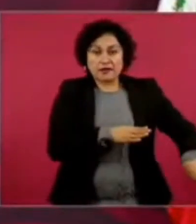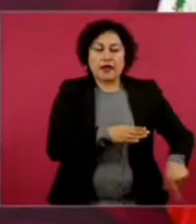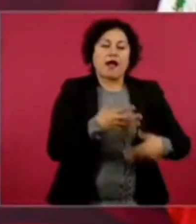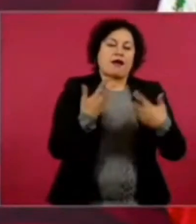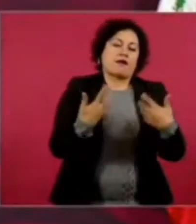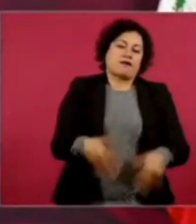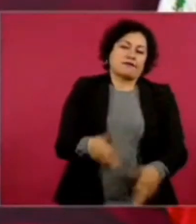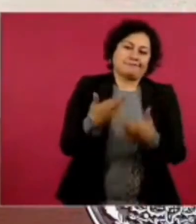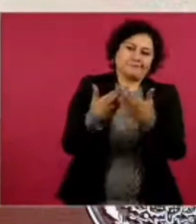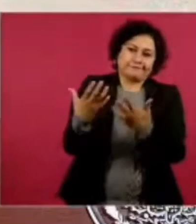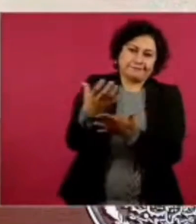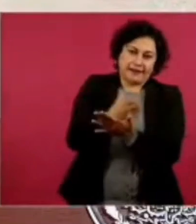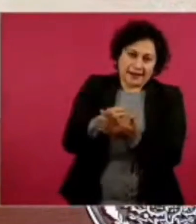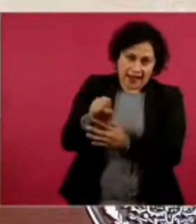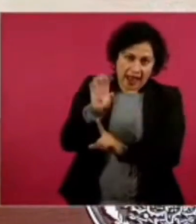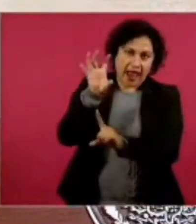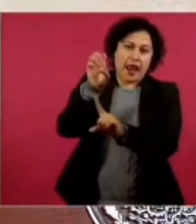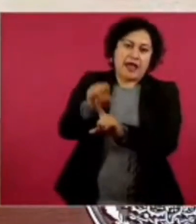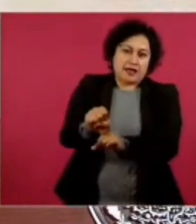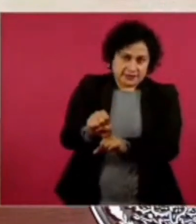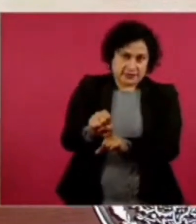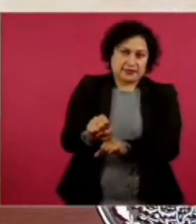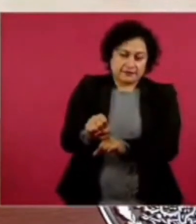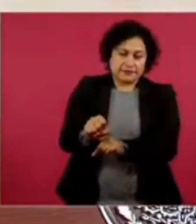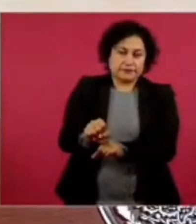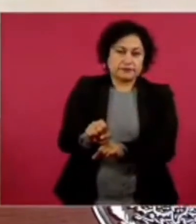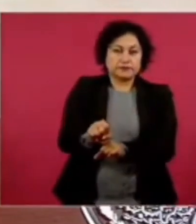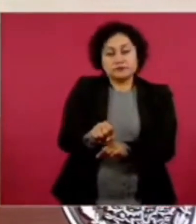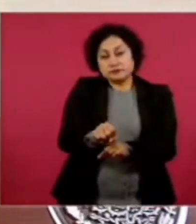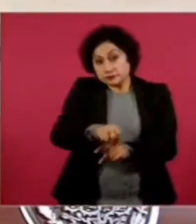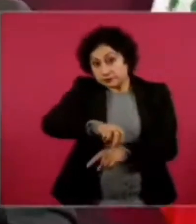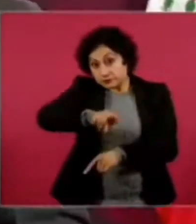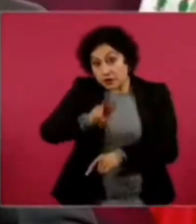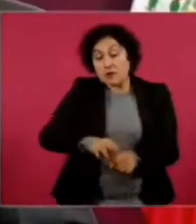La política es un noble oficio, como el del periodismo.